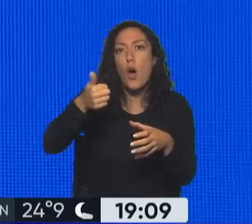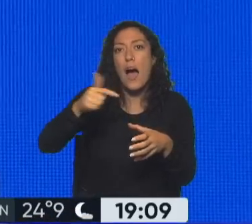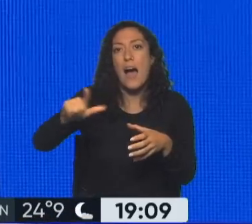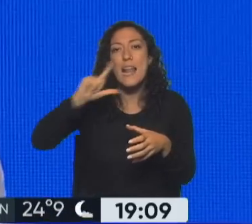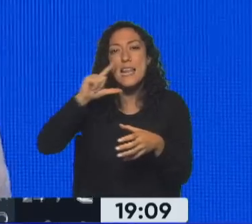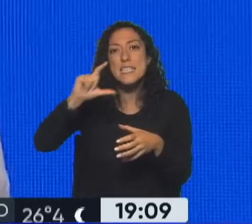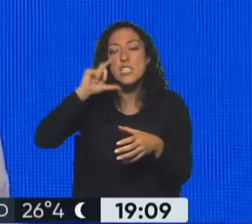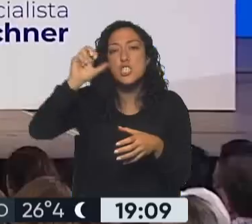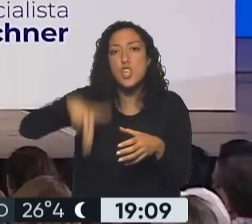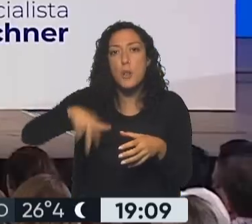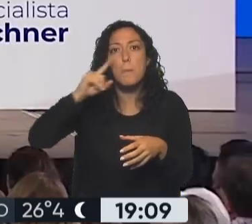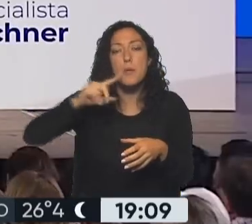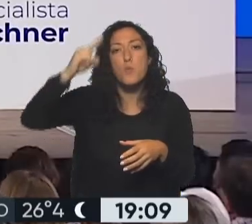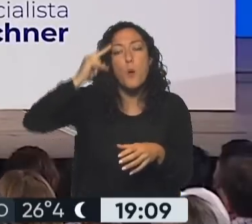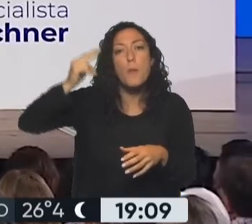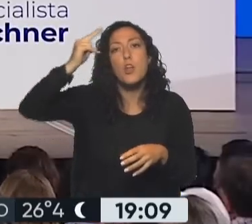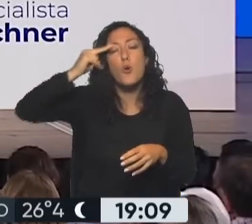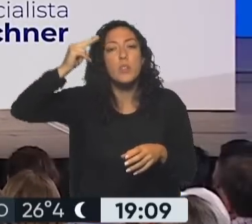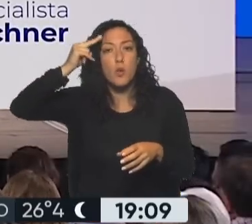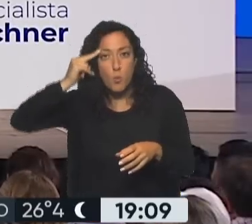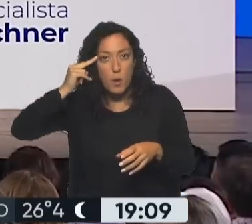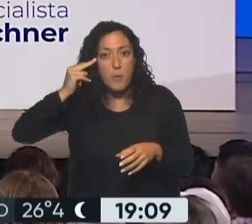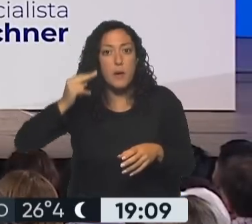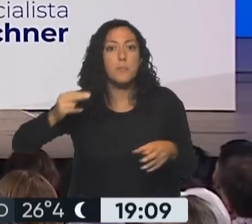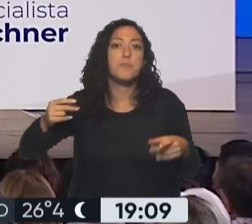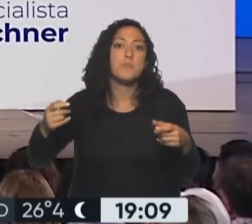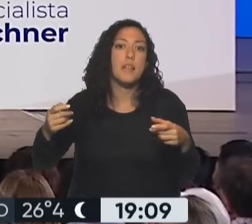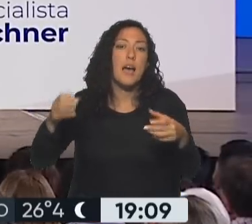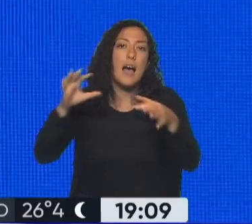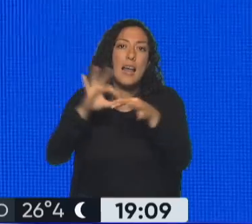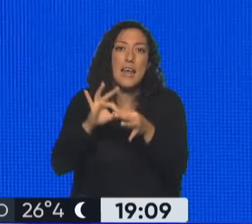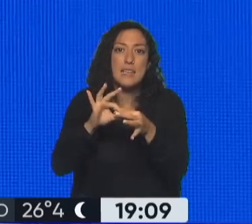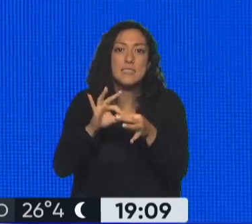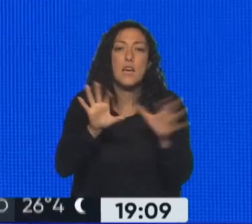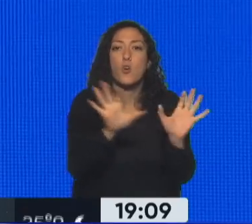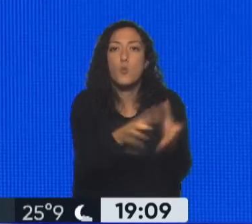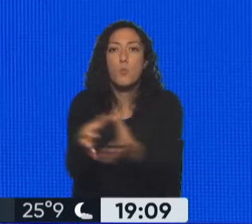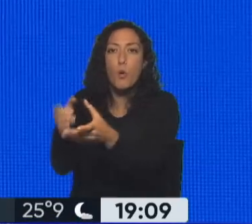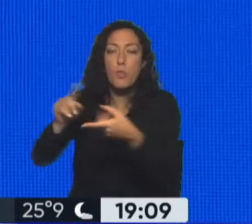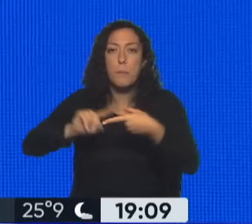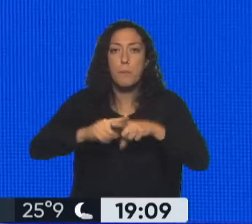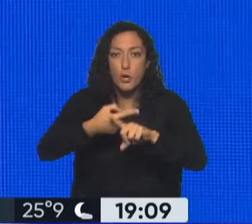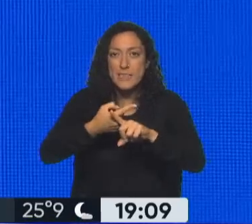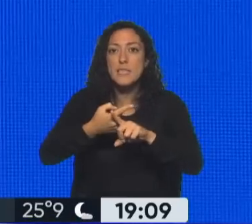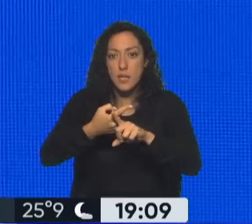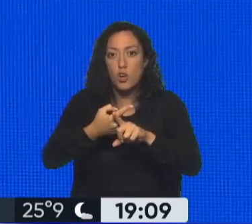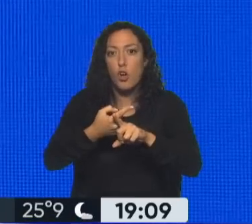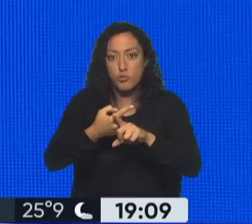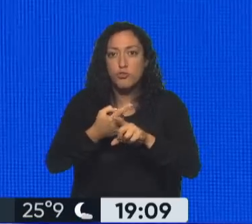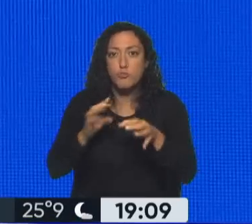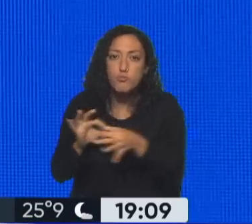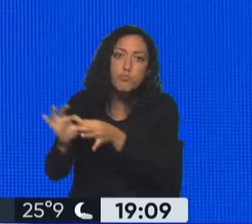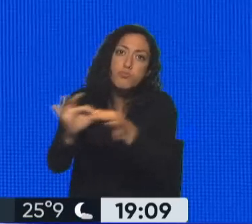Argentina. En 1999, la alianza, una alianza de partidos políticos, se constituye en